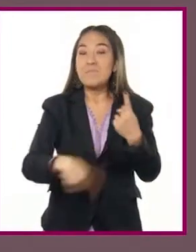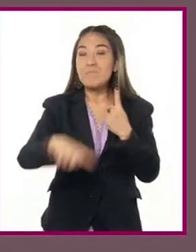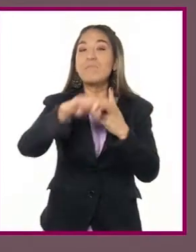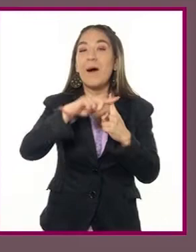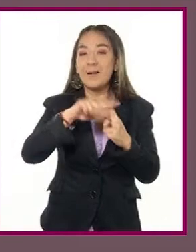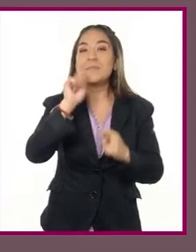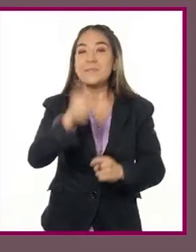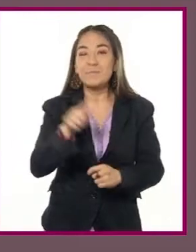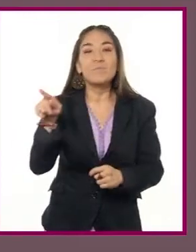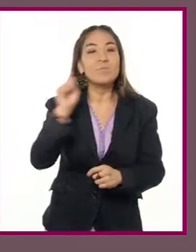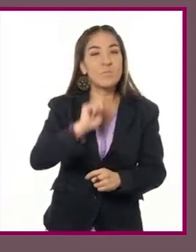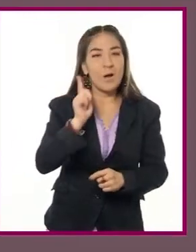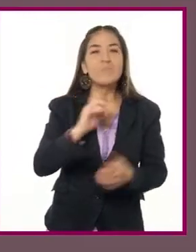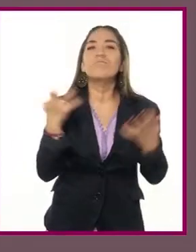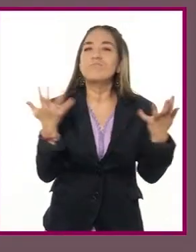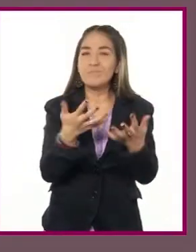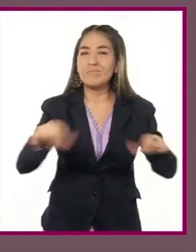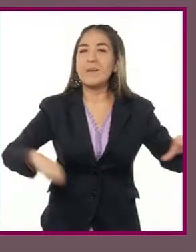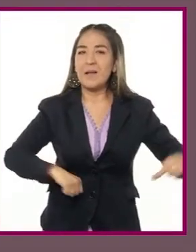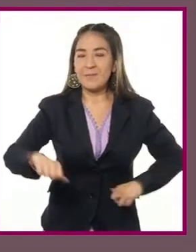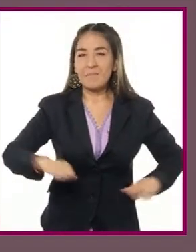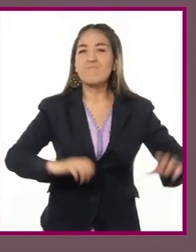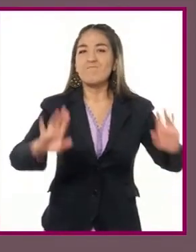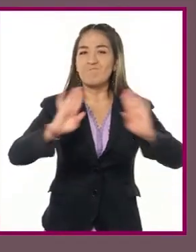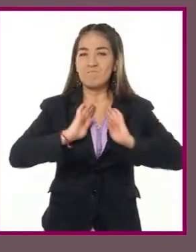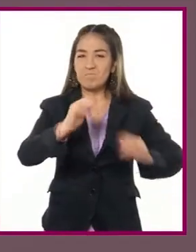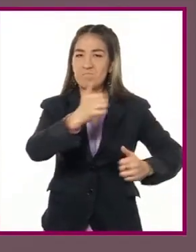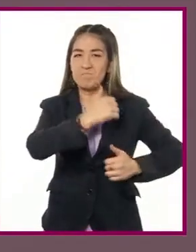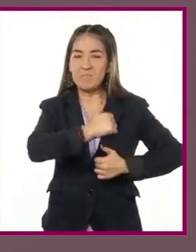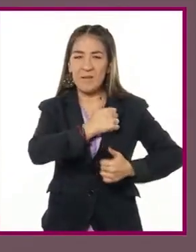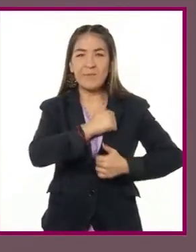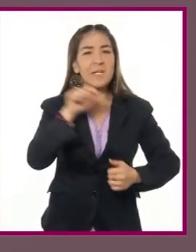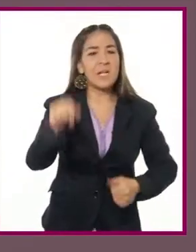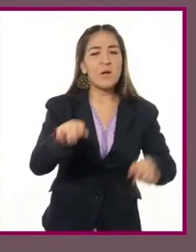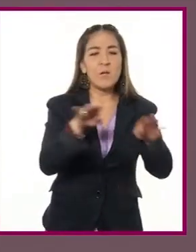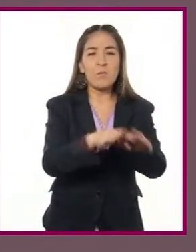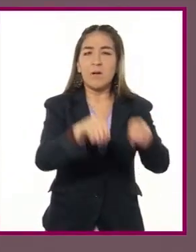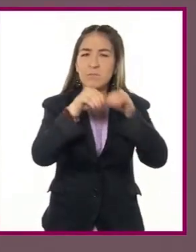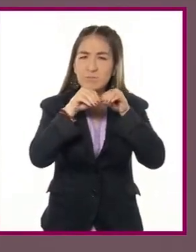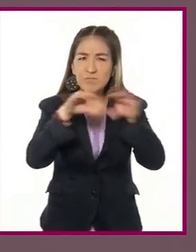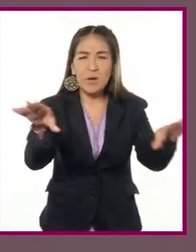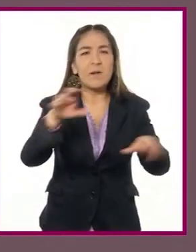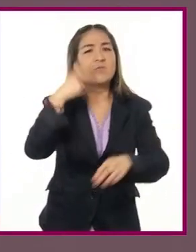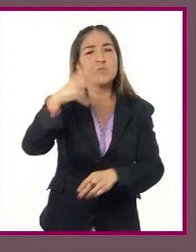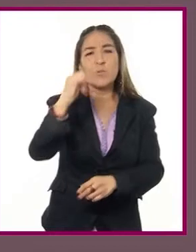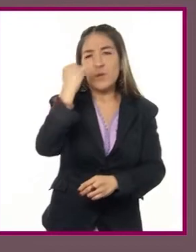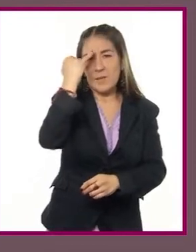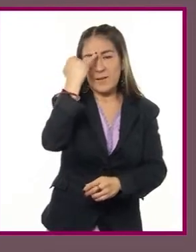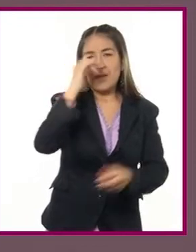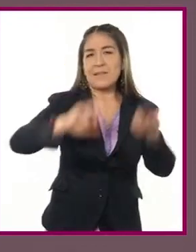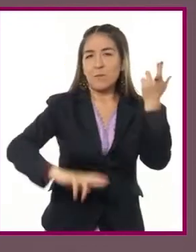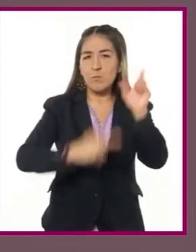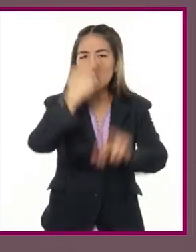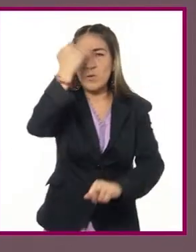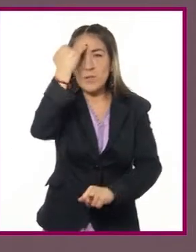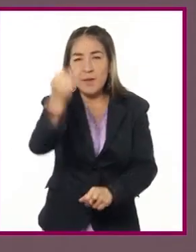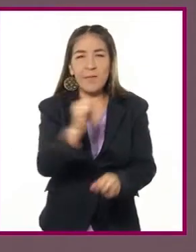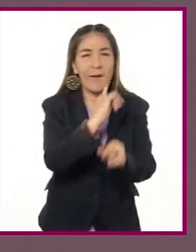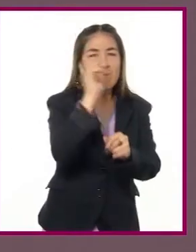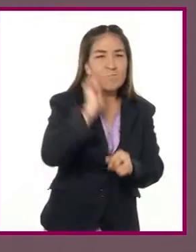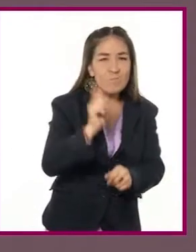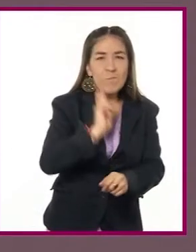también tuvieron actividades militares. Se dedicaron a difundir ideas revolucionarias, fueron